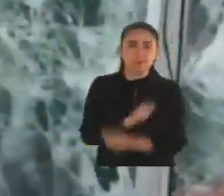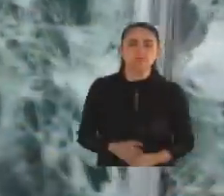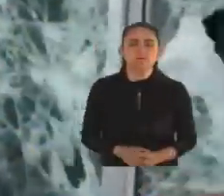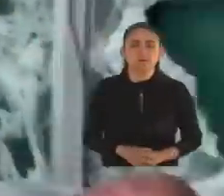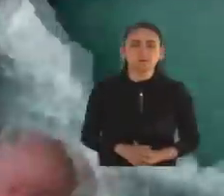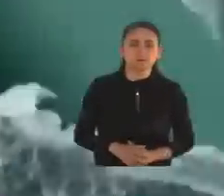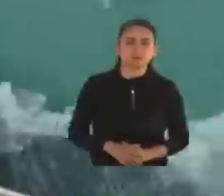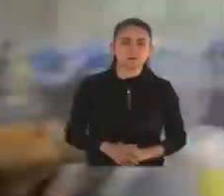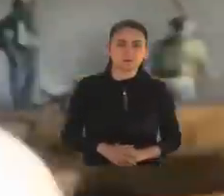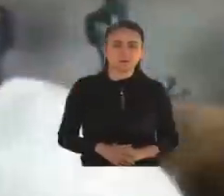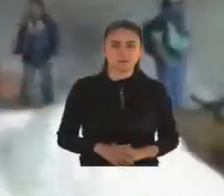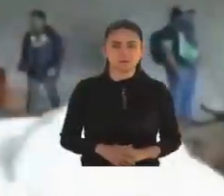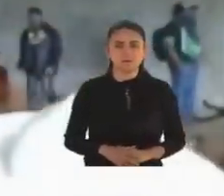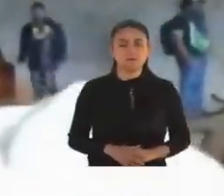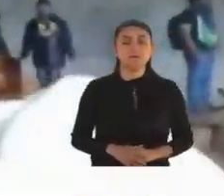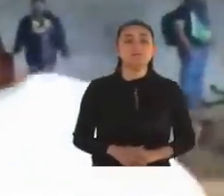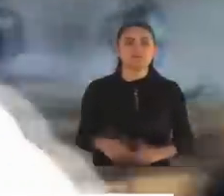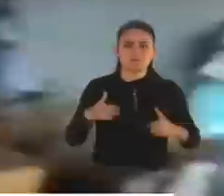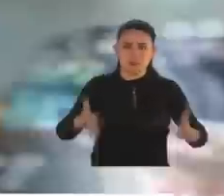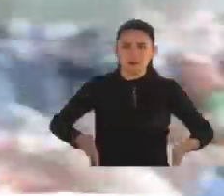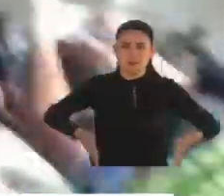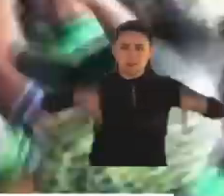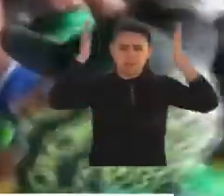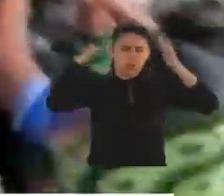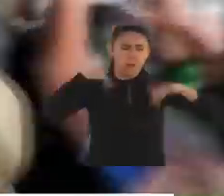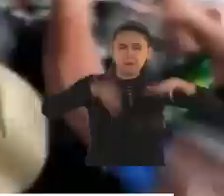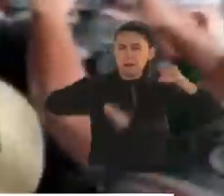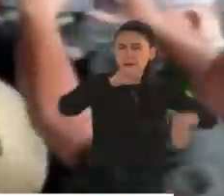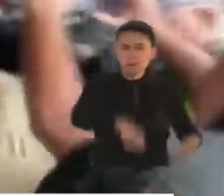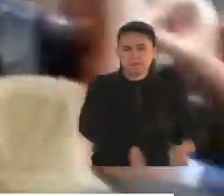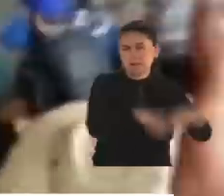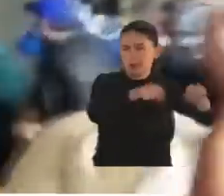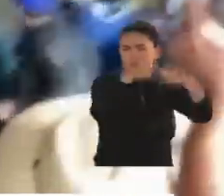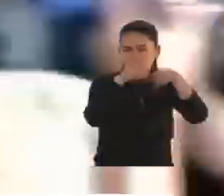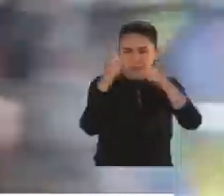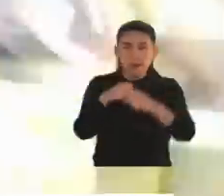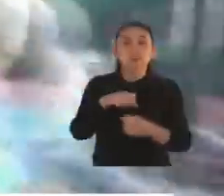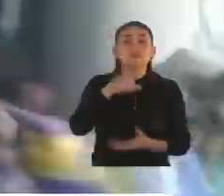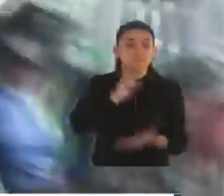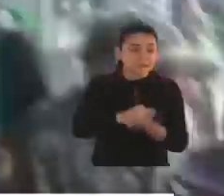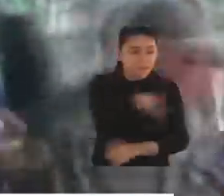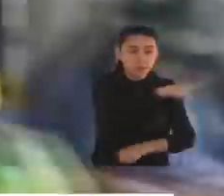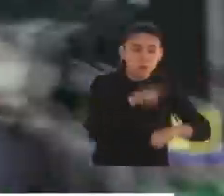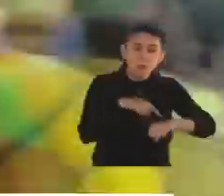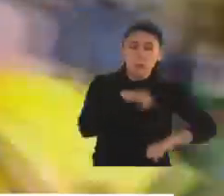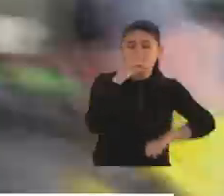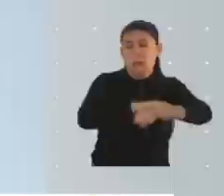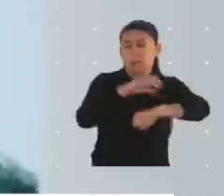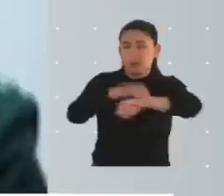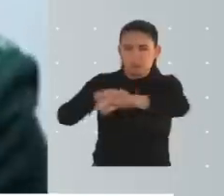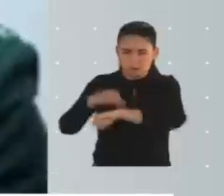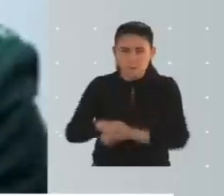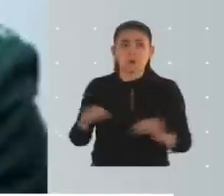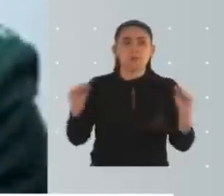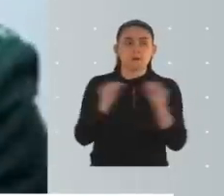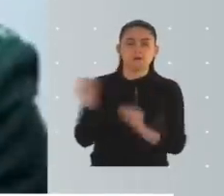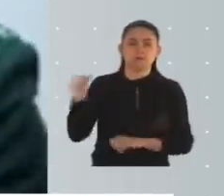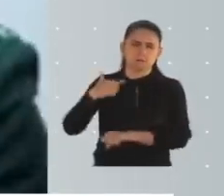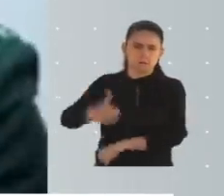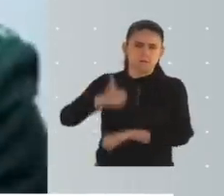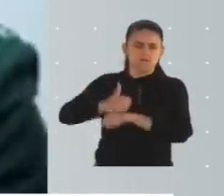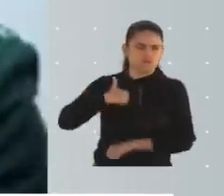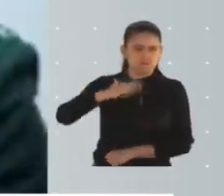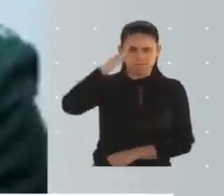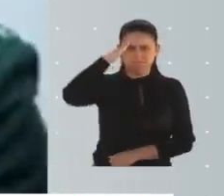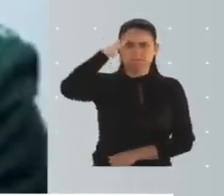El asalto a la sede de los tres poderes en Brasilia no solo desató una ola de arrestos a quienes participaron en la toma, también derivó en la destitución del comandante del ejército